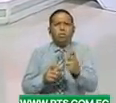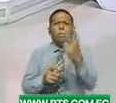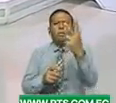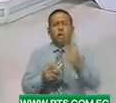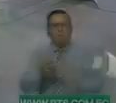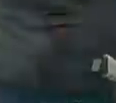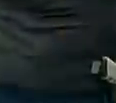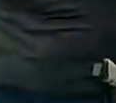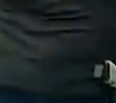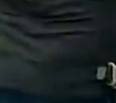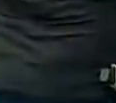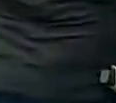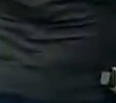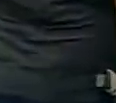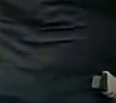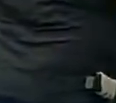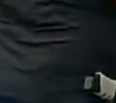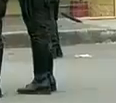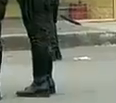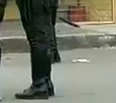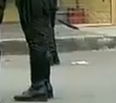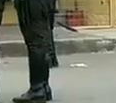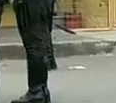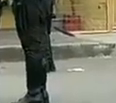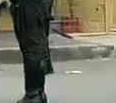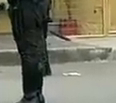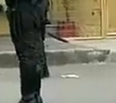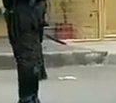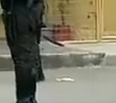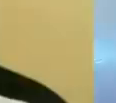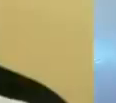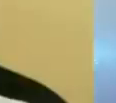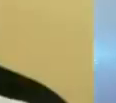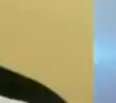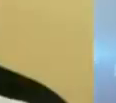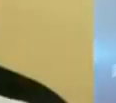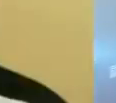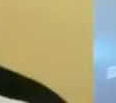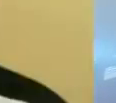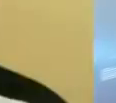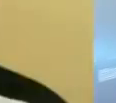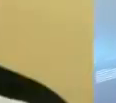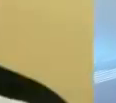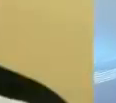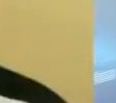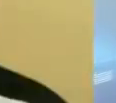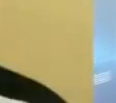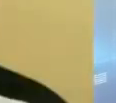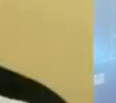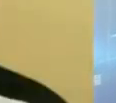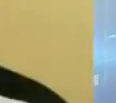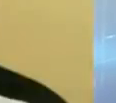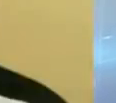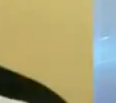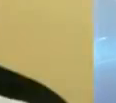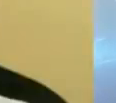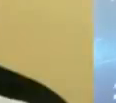violentas, entre ellas la del líder de los Lobos, se registraron en Machala, provincia de El Oro. Ya